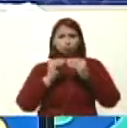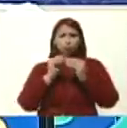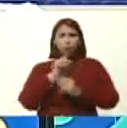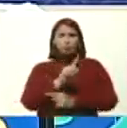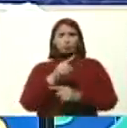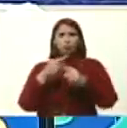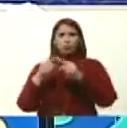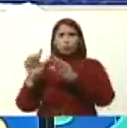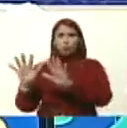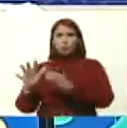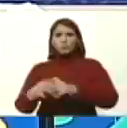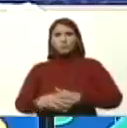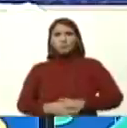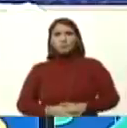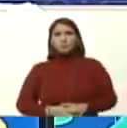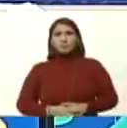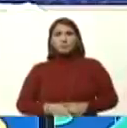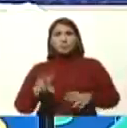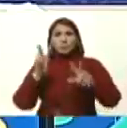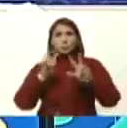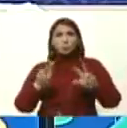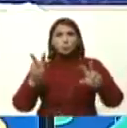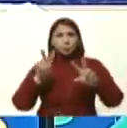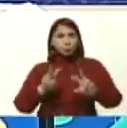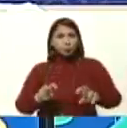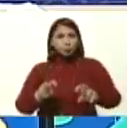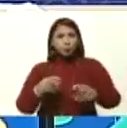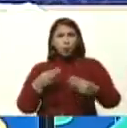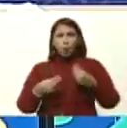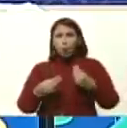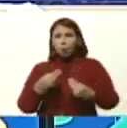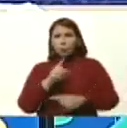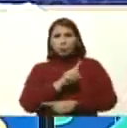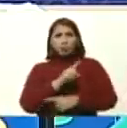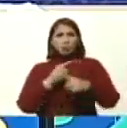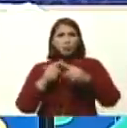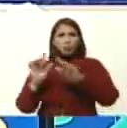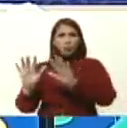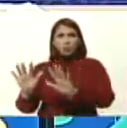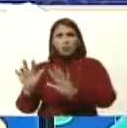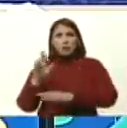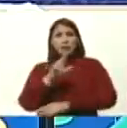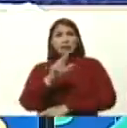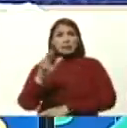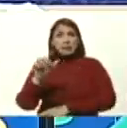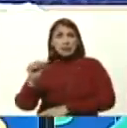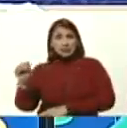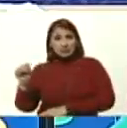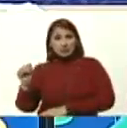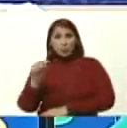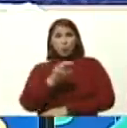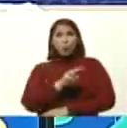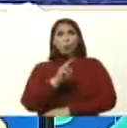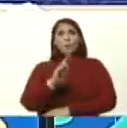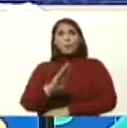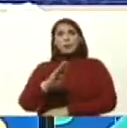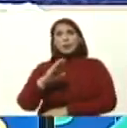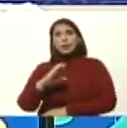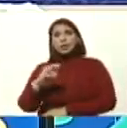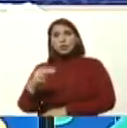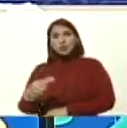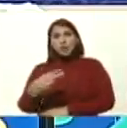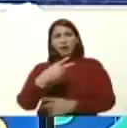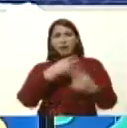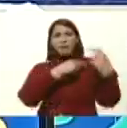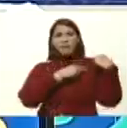1x10, estamos revisando cómo va el 1x10, las RAS, las VCH, los jefes y jefas de